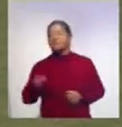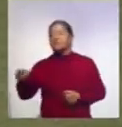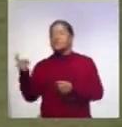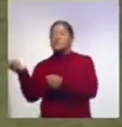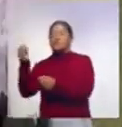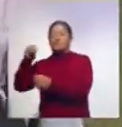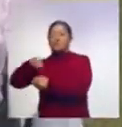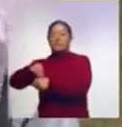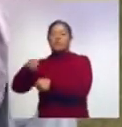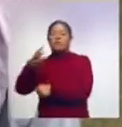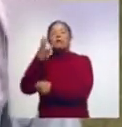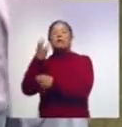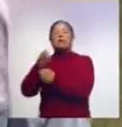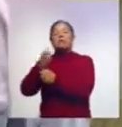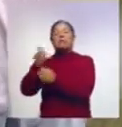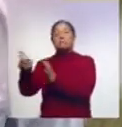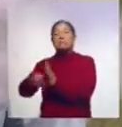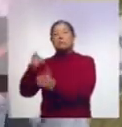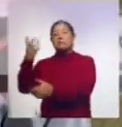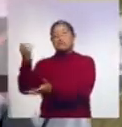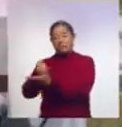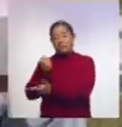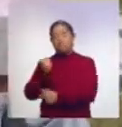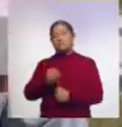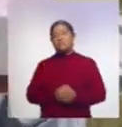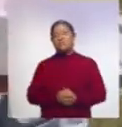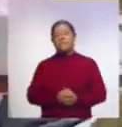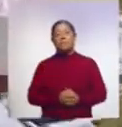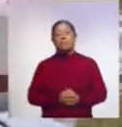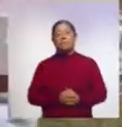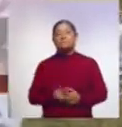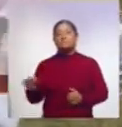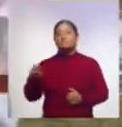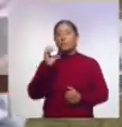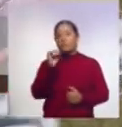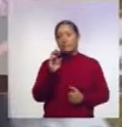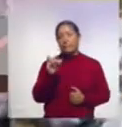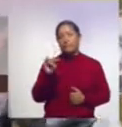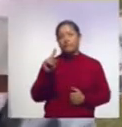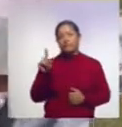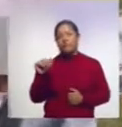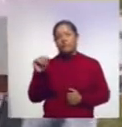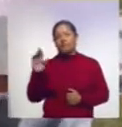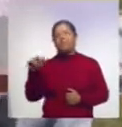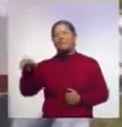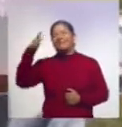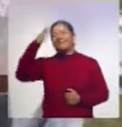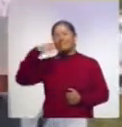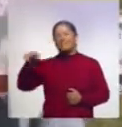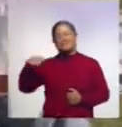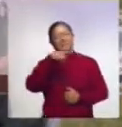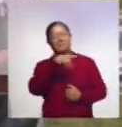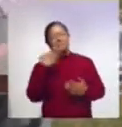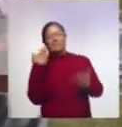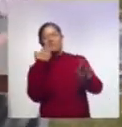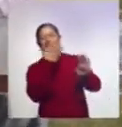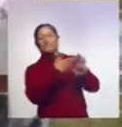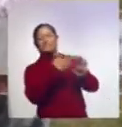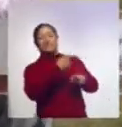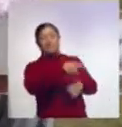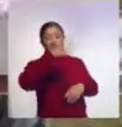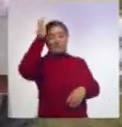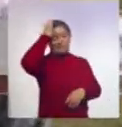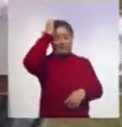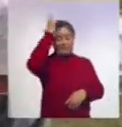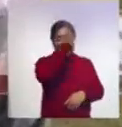del torneo. Y el dinero de Orizaba, sabiendo de que ellos vienen a jugar contra el líder, entonces